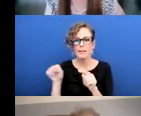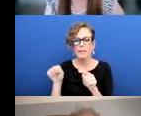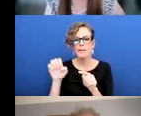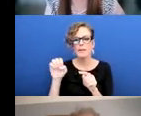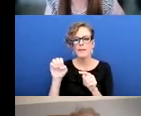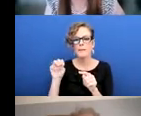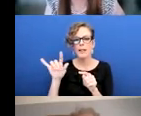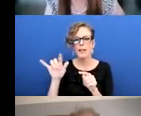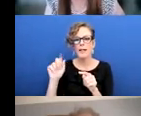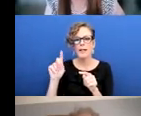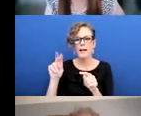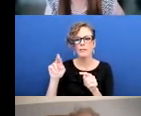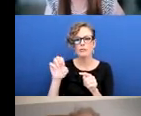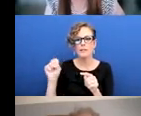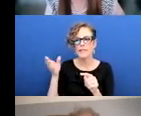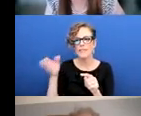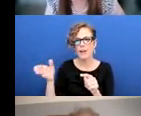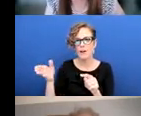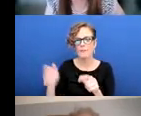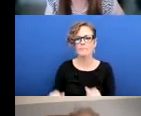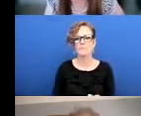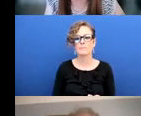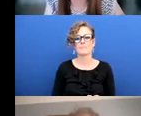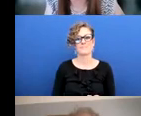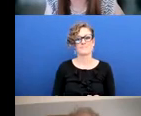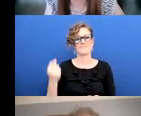aquí está en nuestro correo electrónico.